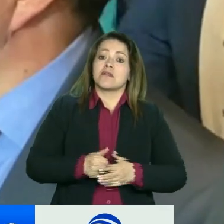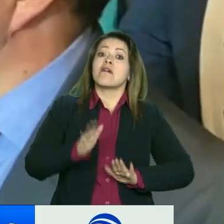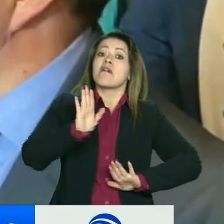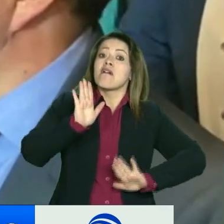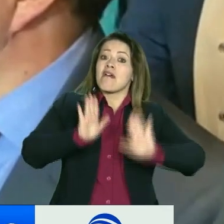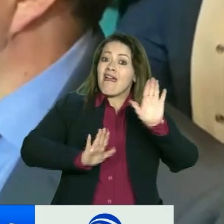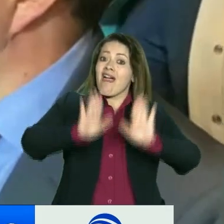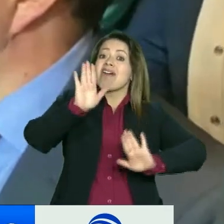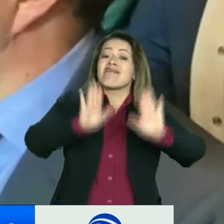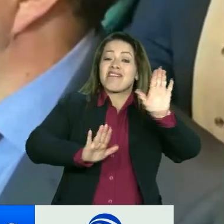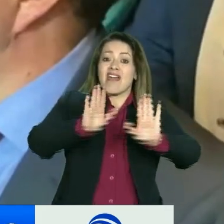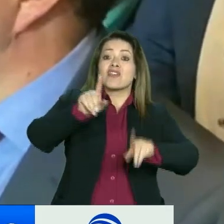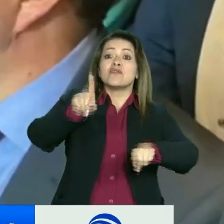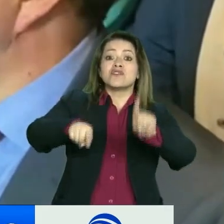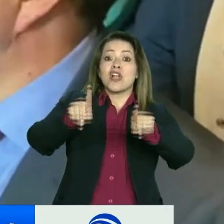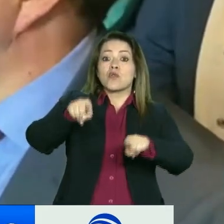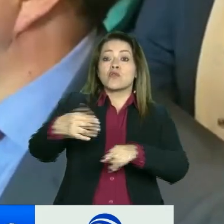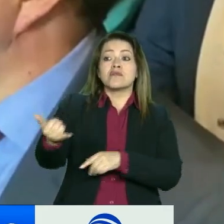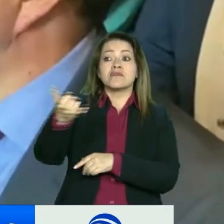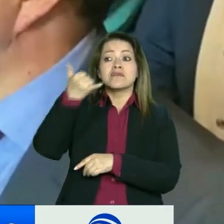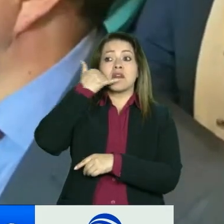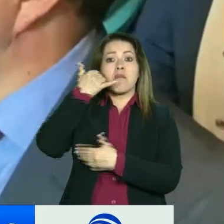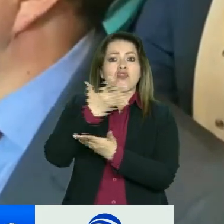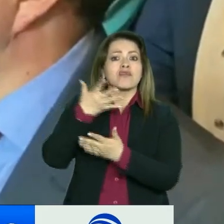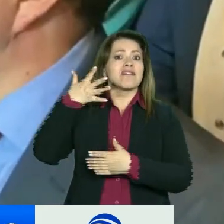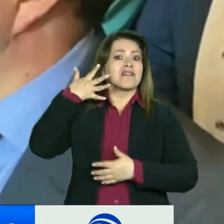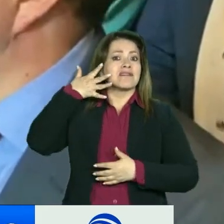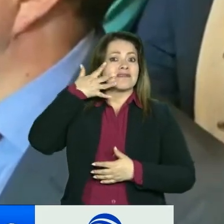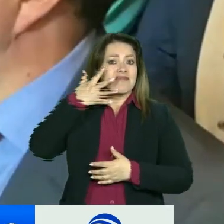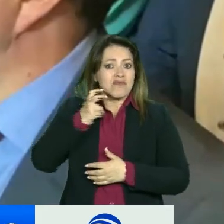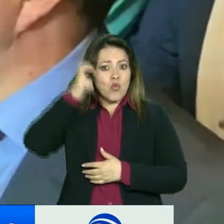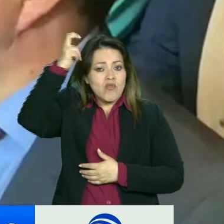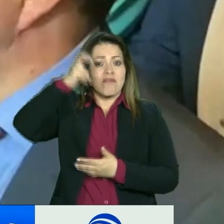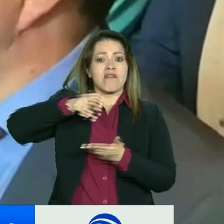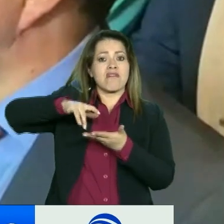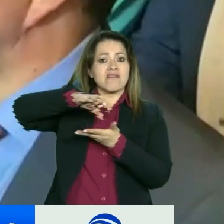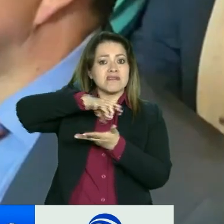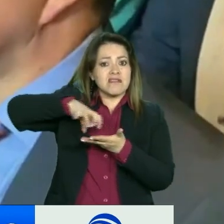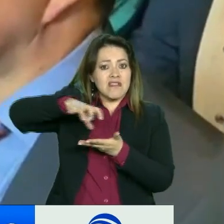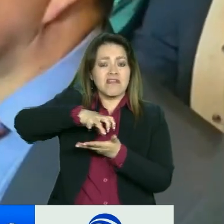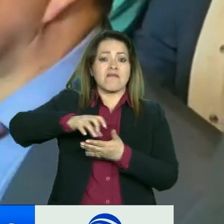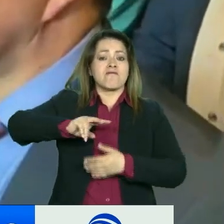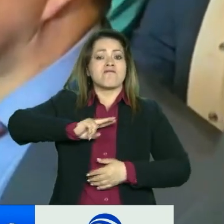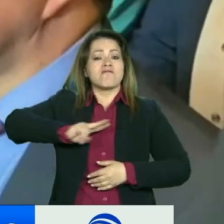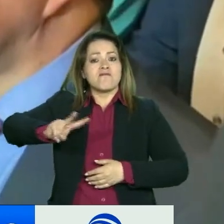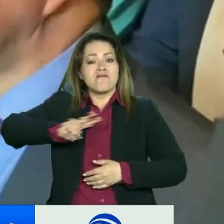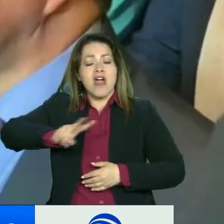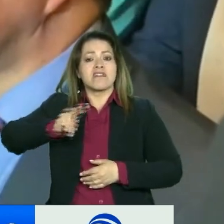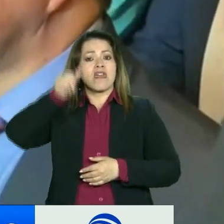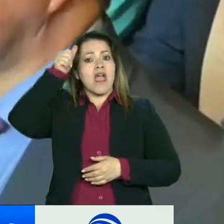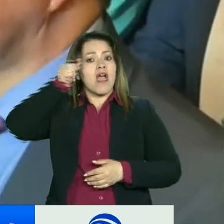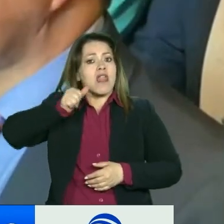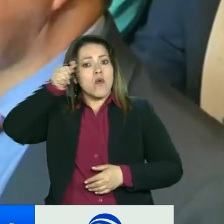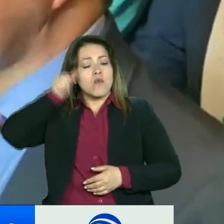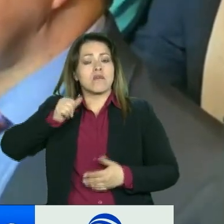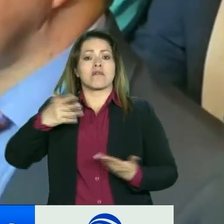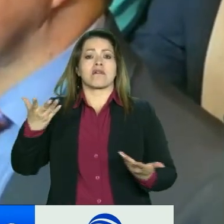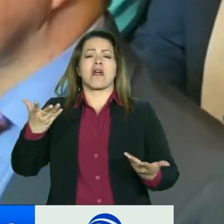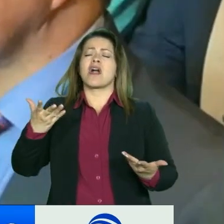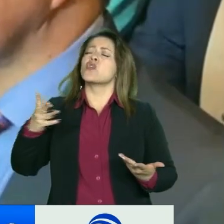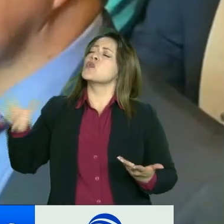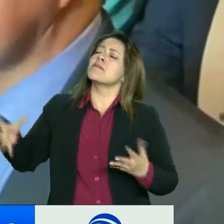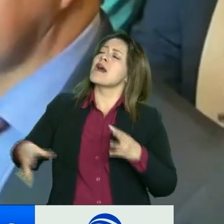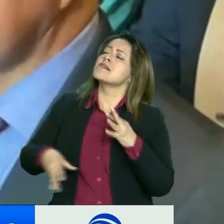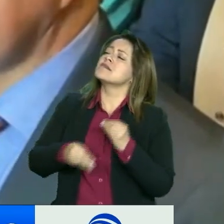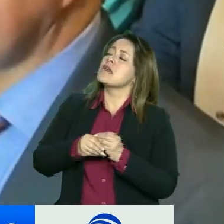candidatos que nos han llamado de Santander, del norte de Santander, del Valle, de Arauca, ¿de dónde más,